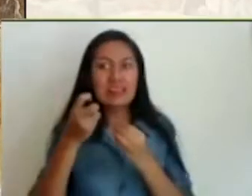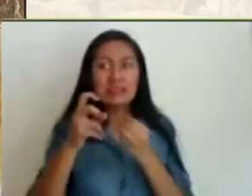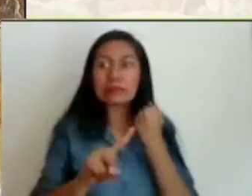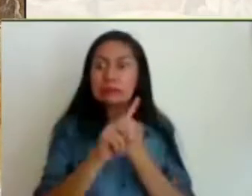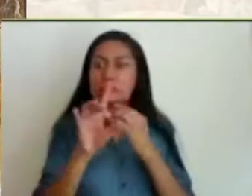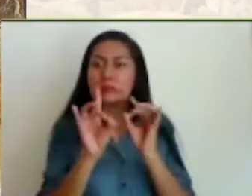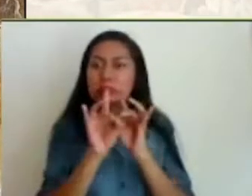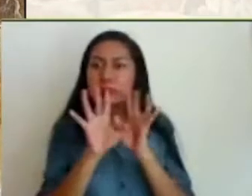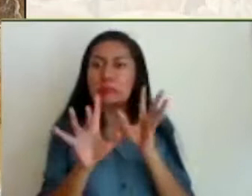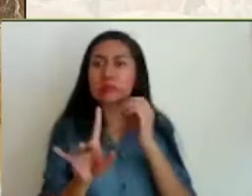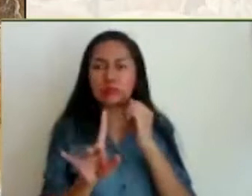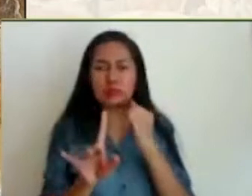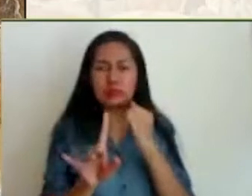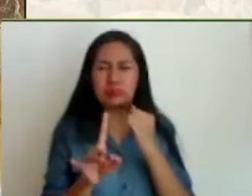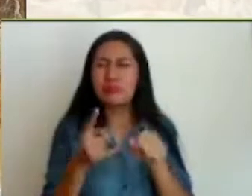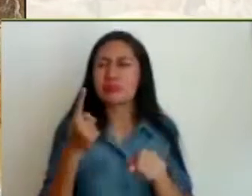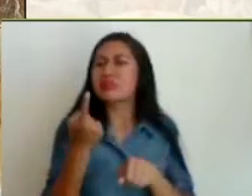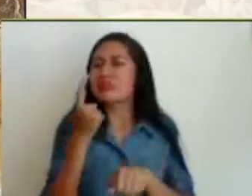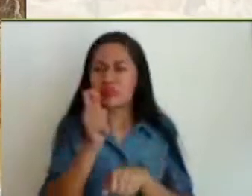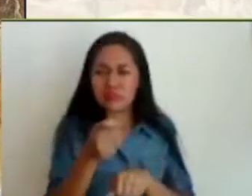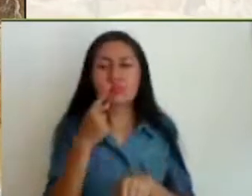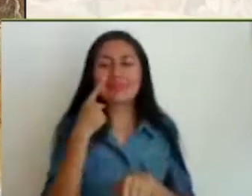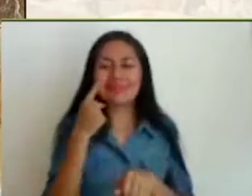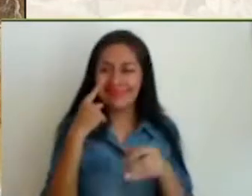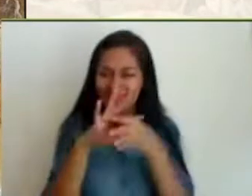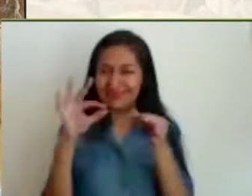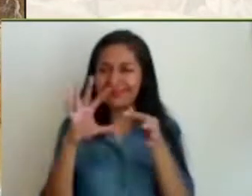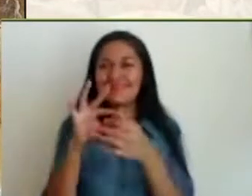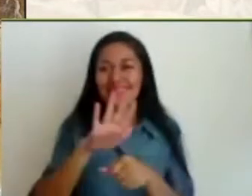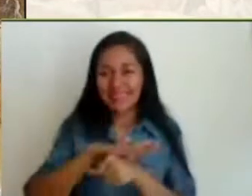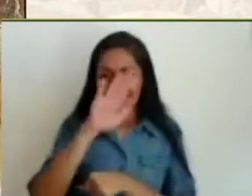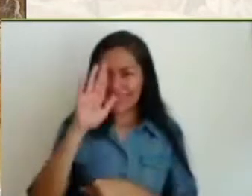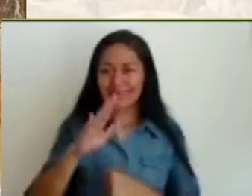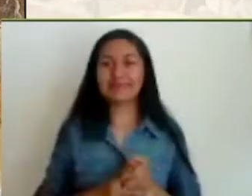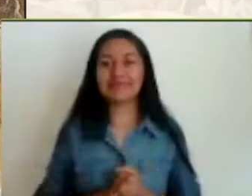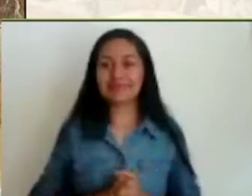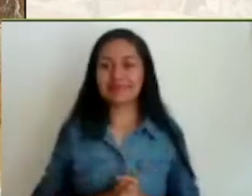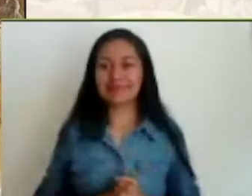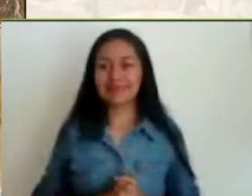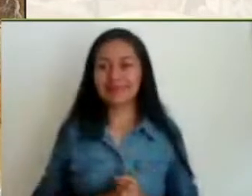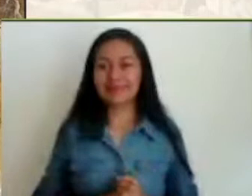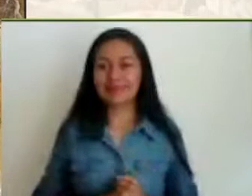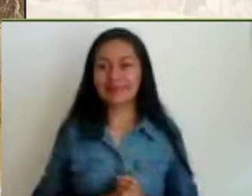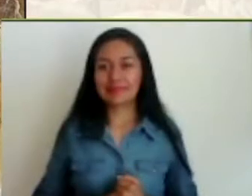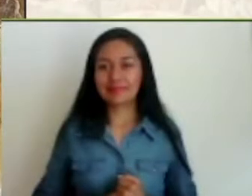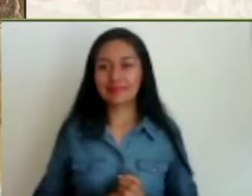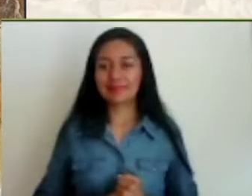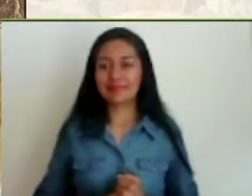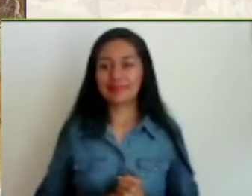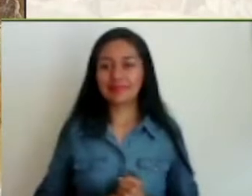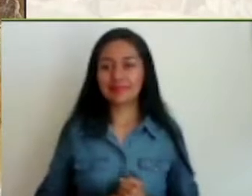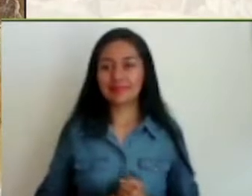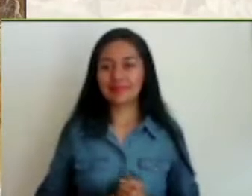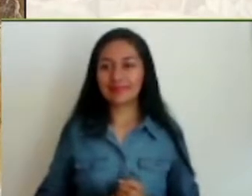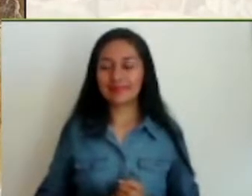questa nuova epidemia sono disponibili i dati di mortalità redatti dai provveditori alla sanità. Persero la vita a